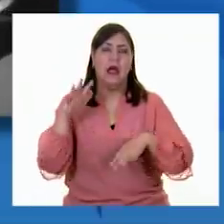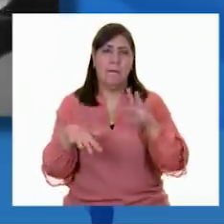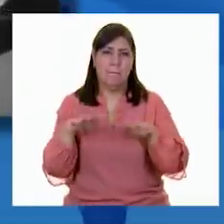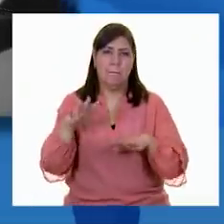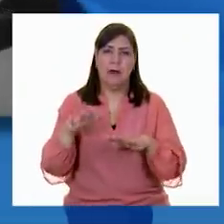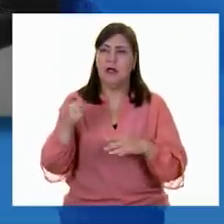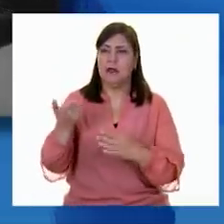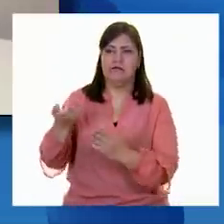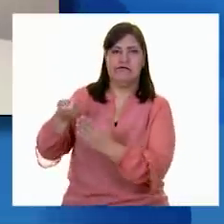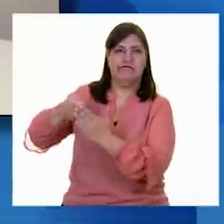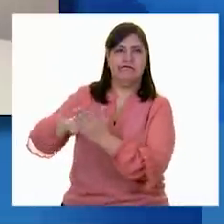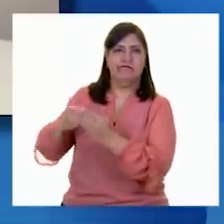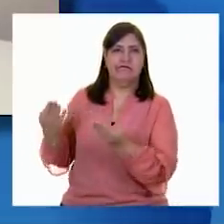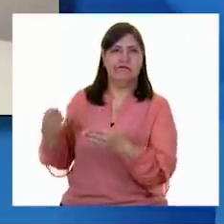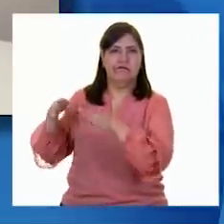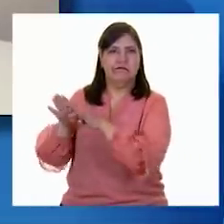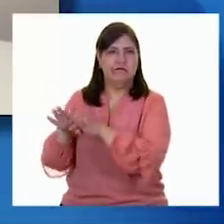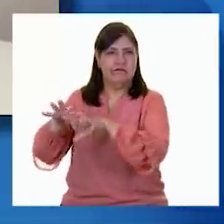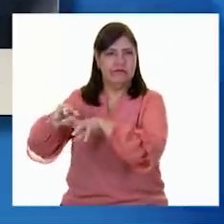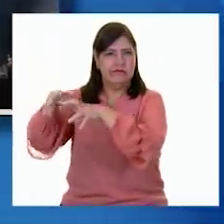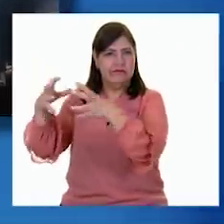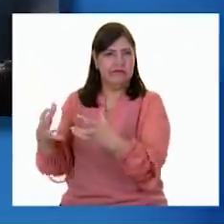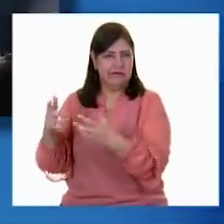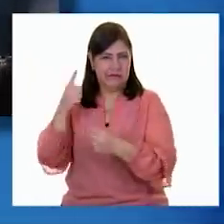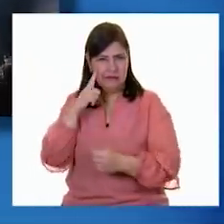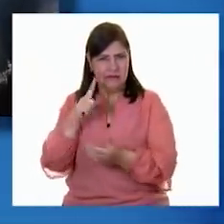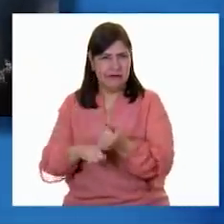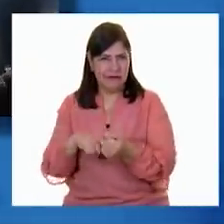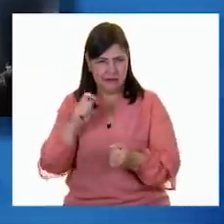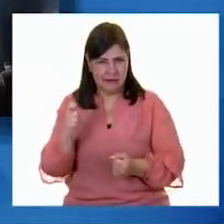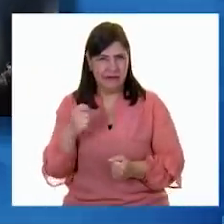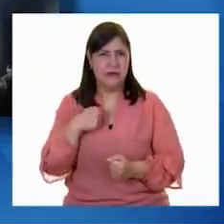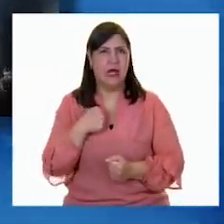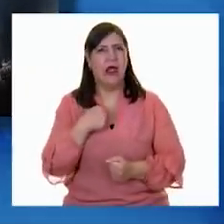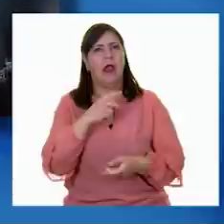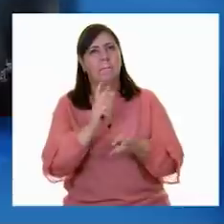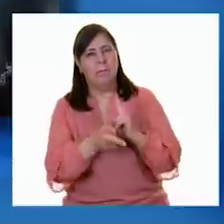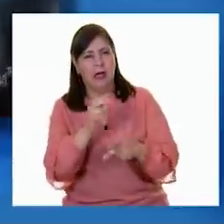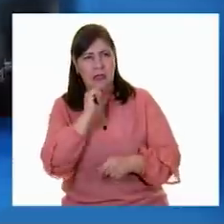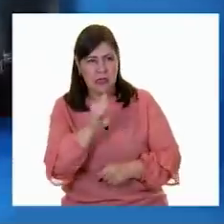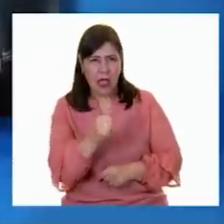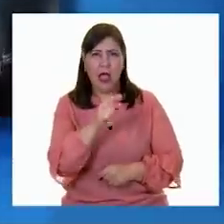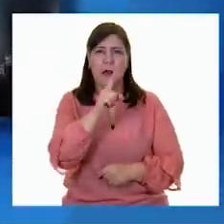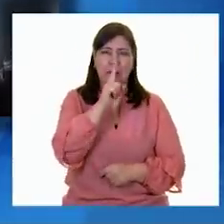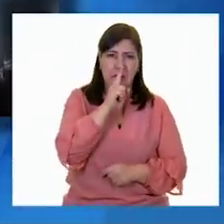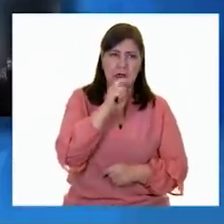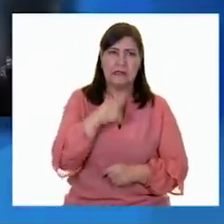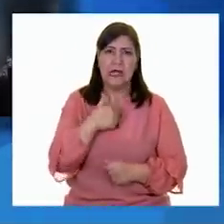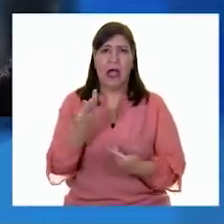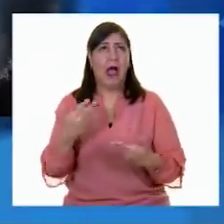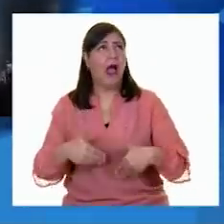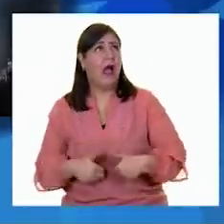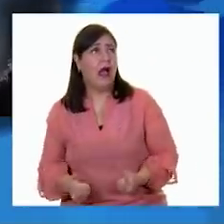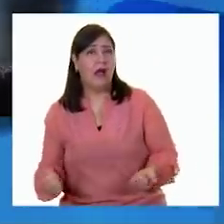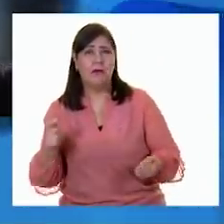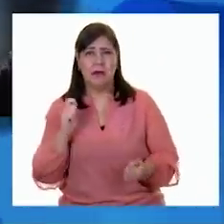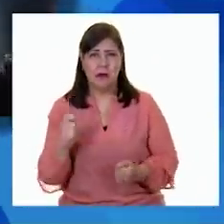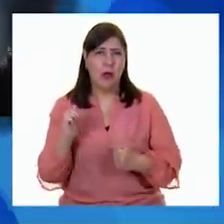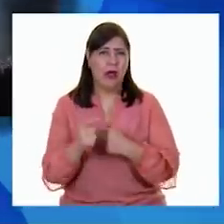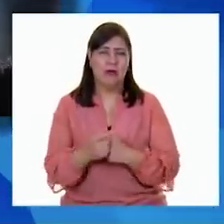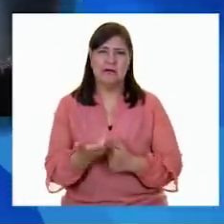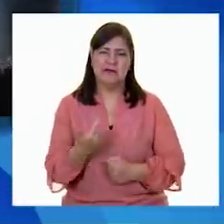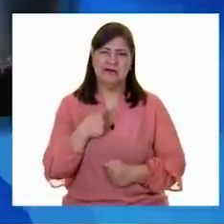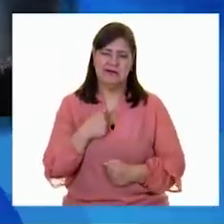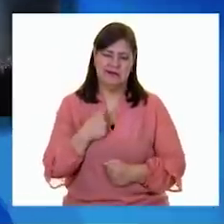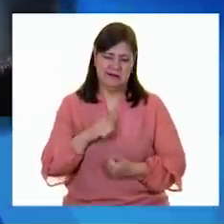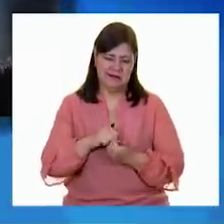tenerme encerrada en una burbuja para que no hable ni siquiera cuando siento hambre. Esto me